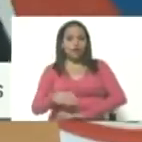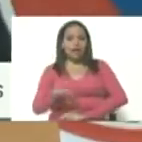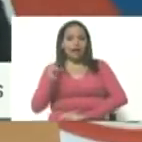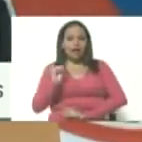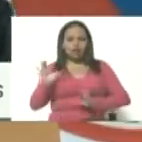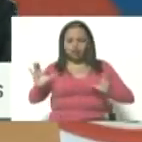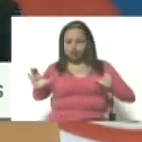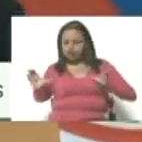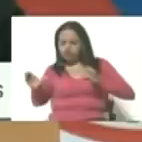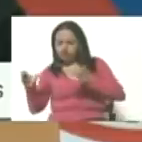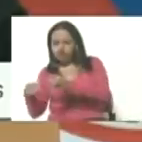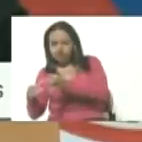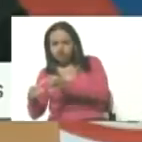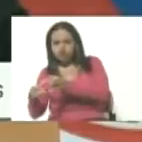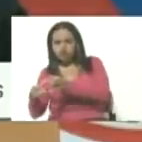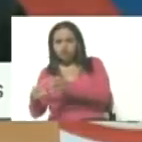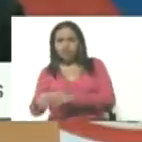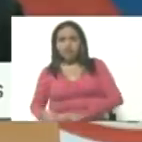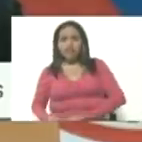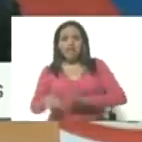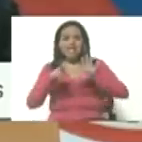concentra el